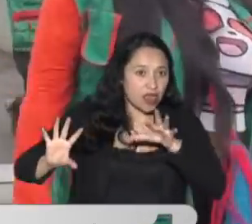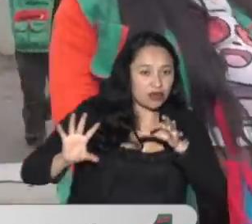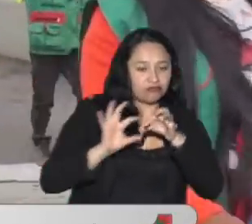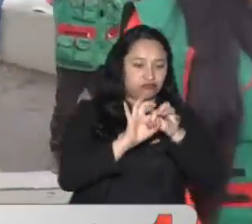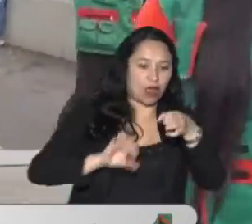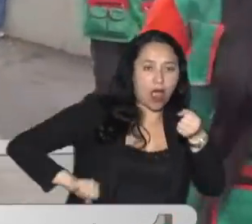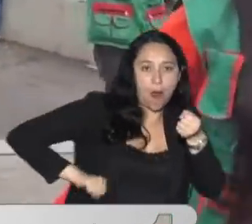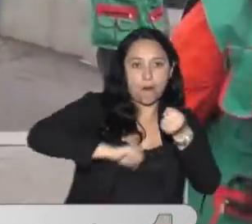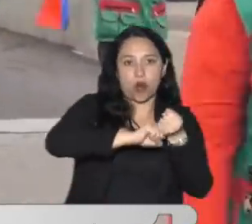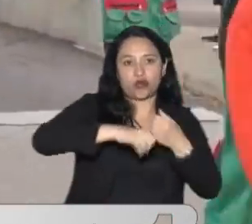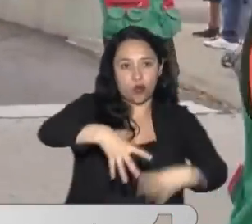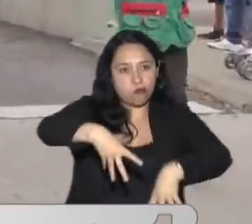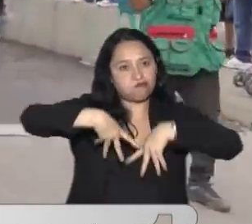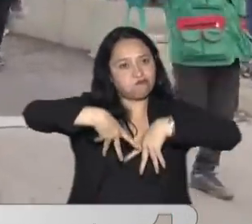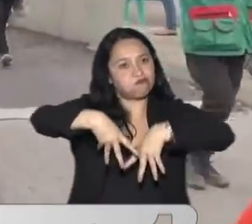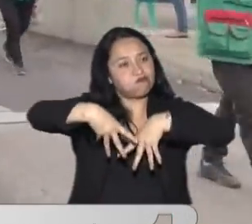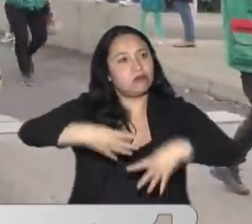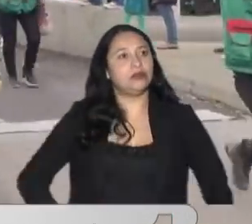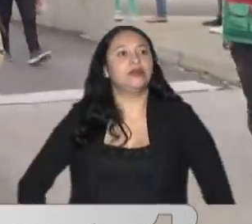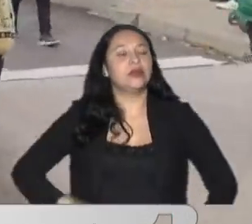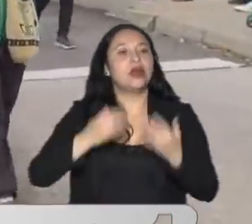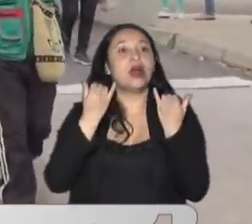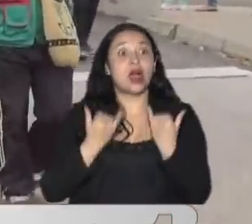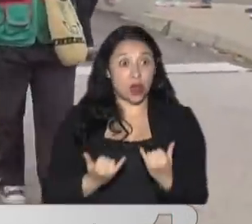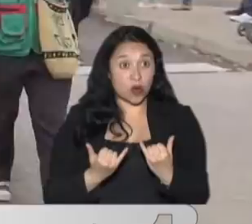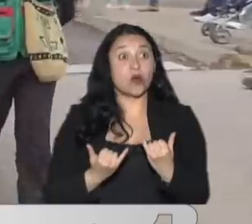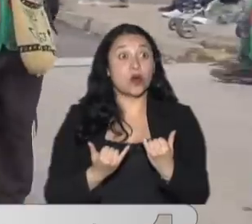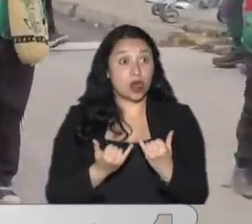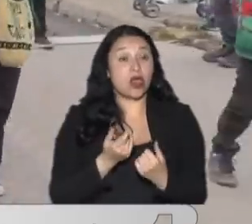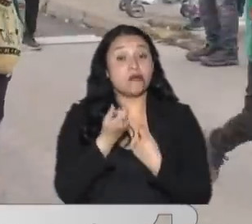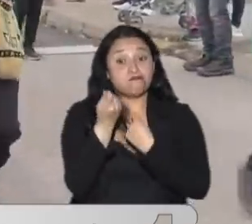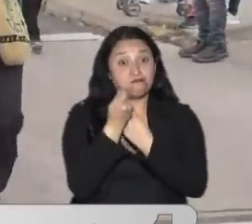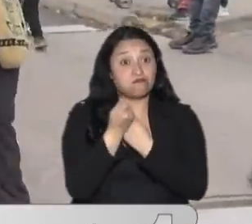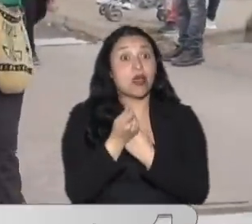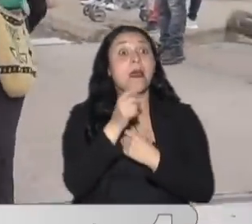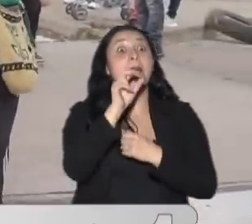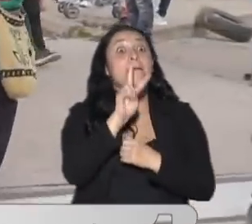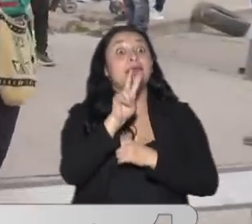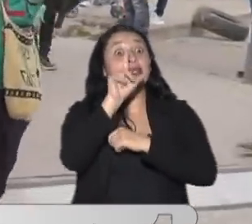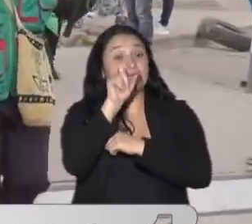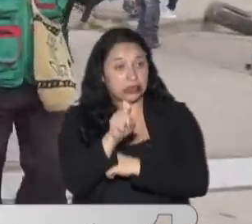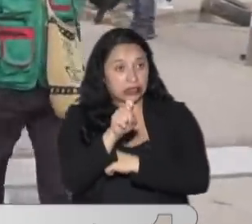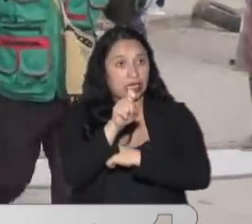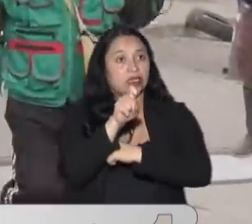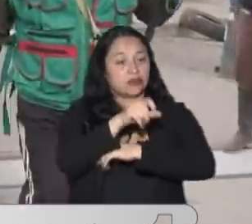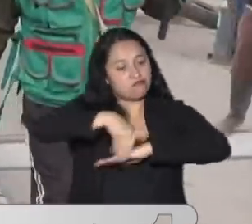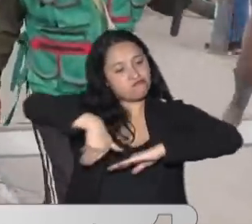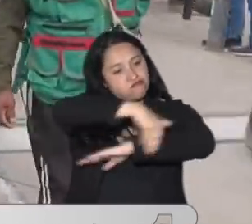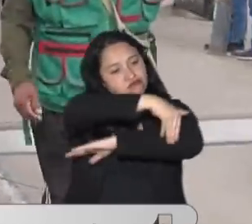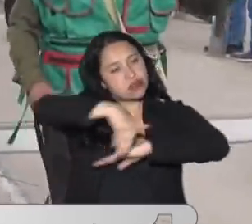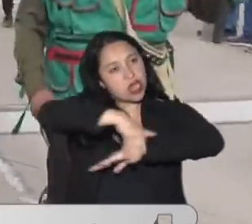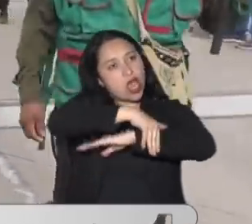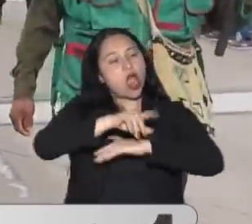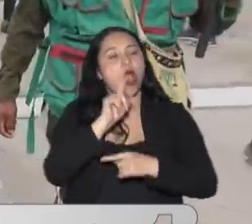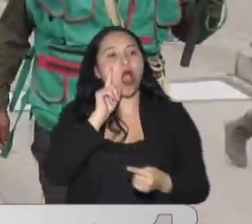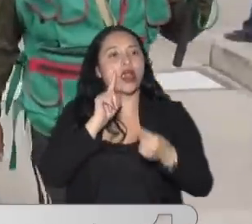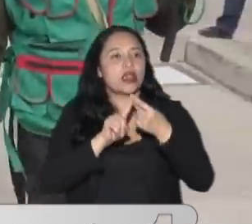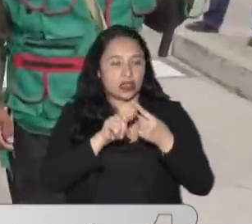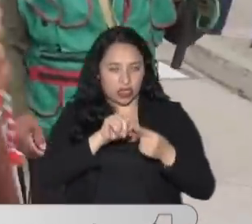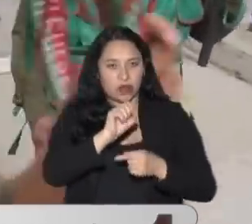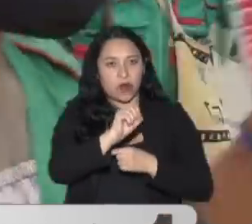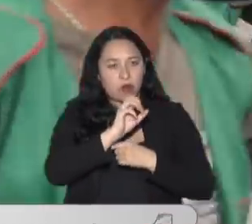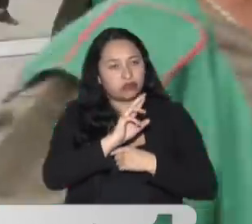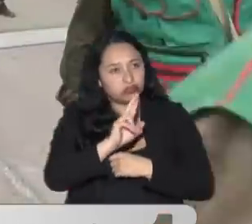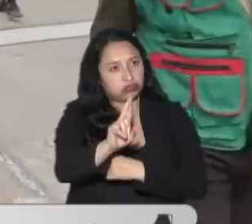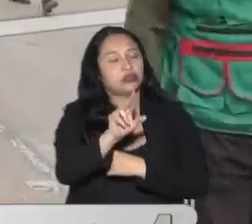esta movilización cuando ya estamos alcanzando en estos momentos la calle 26 para arrancar hacia el oriente